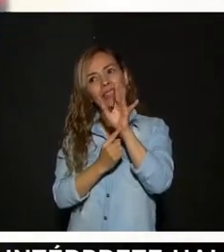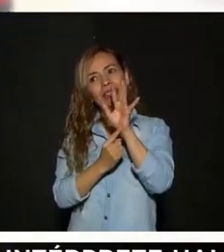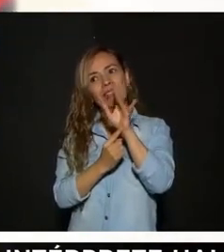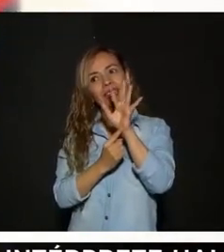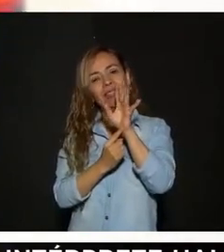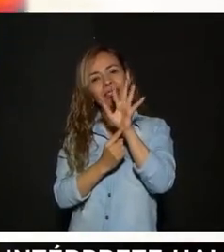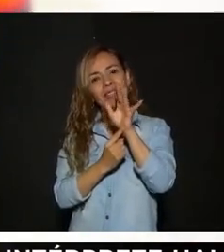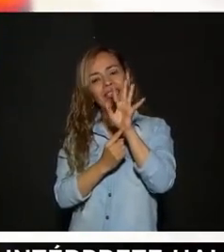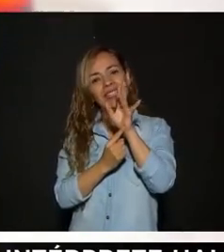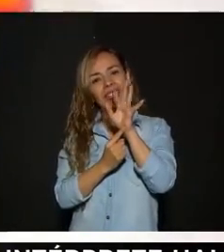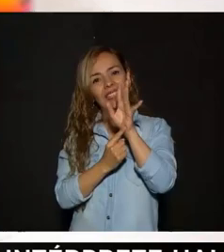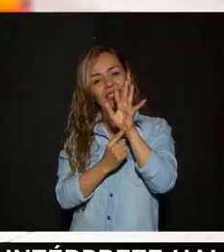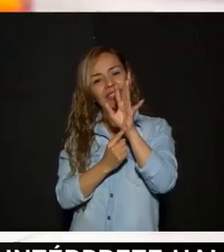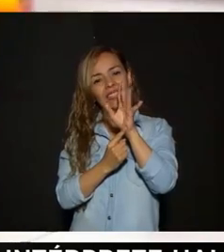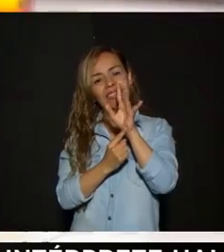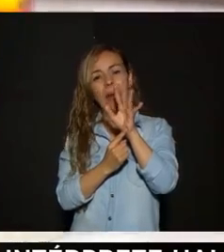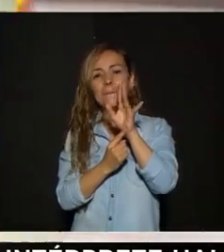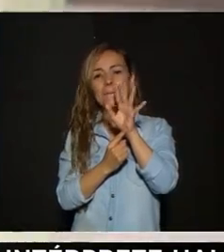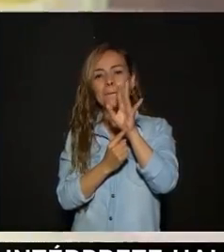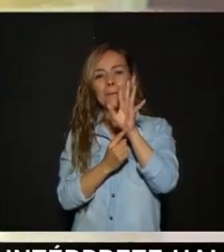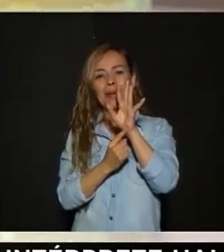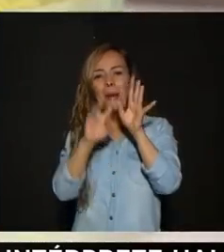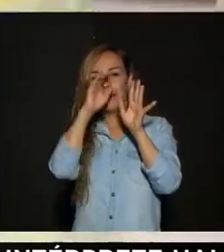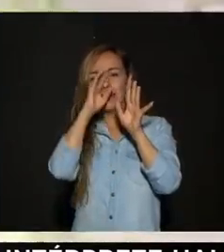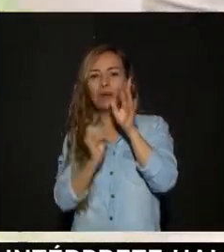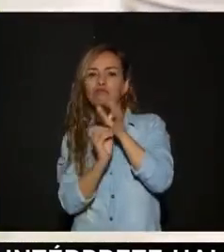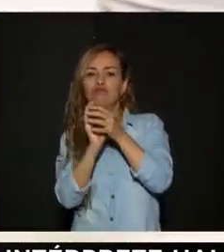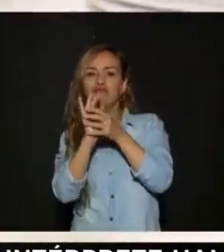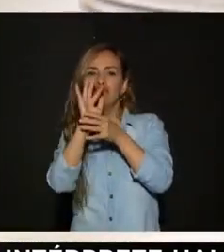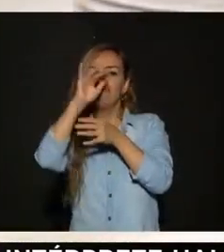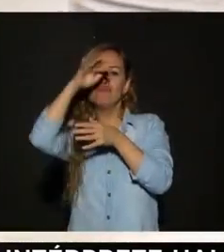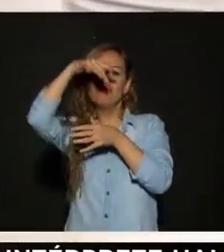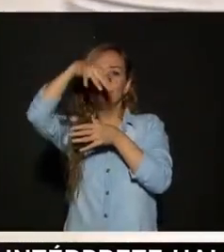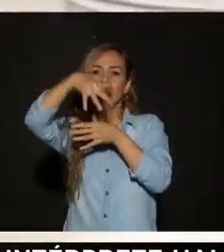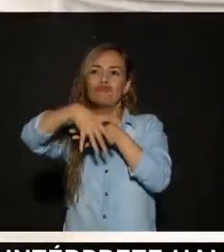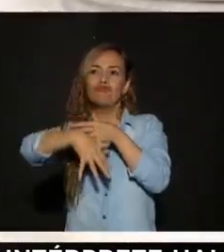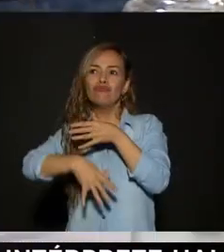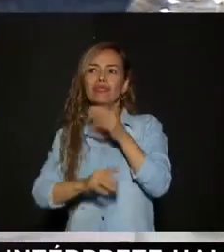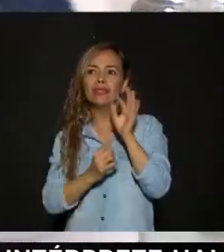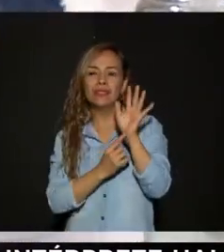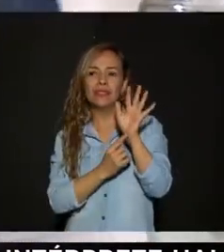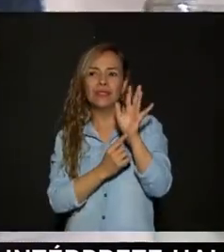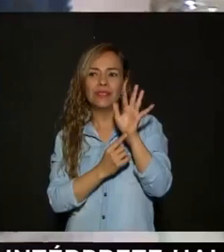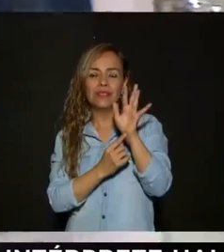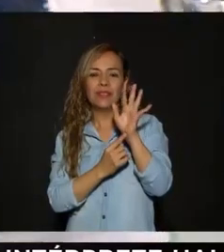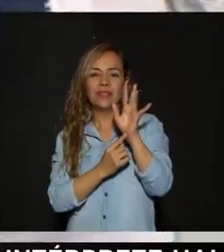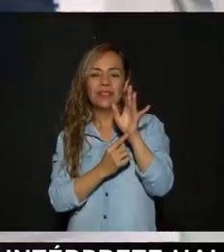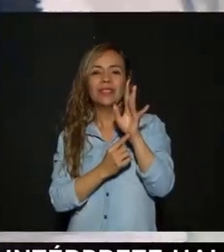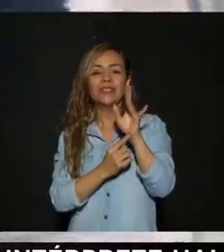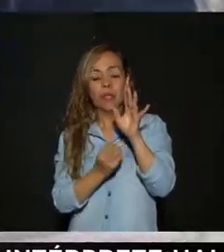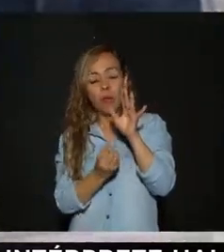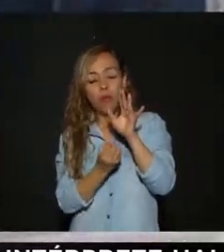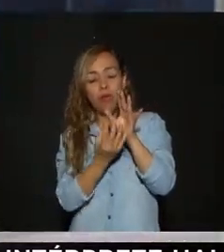¿Y acá qué? Recreamos una lámpara de lava. Entonces, wow, la efervescencia hace que el color pase entre el aceite y el